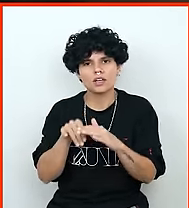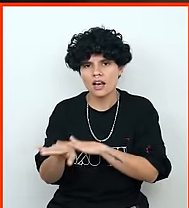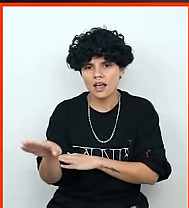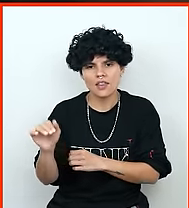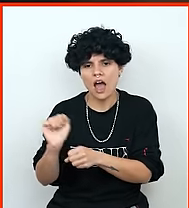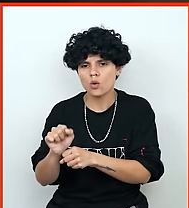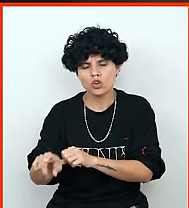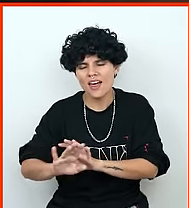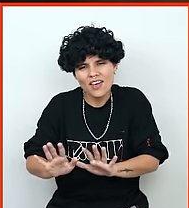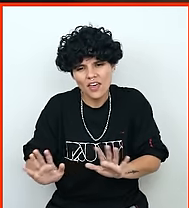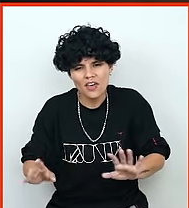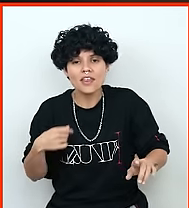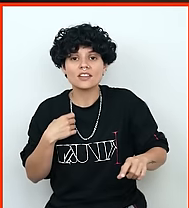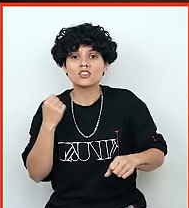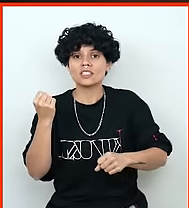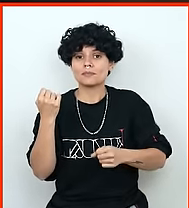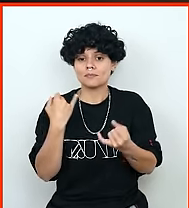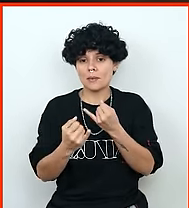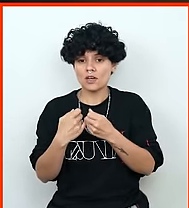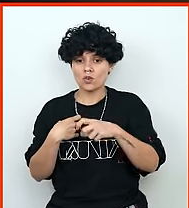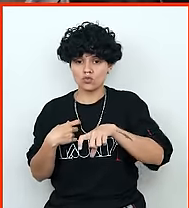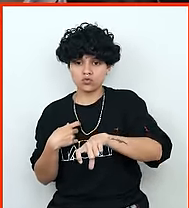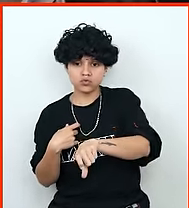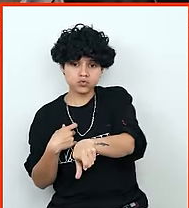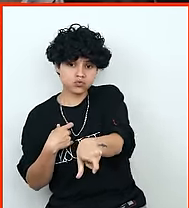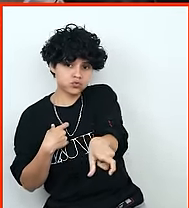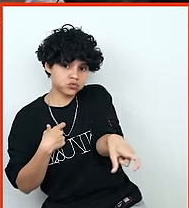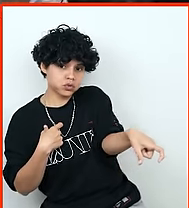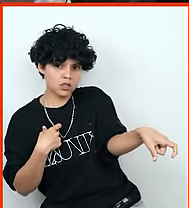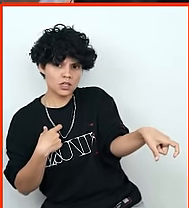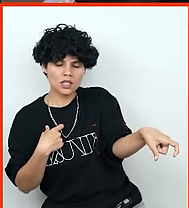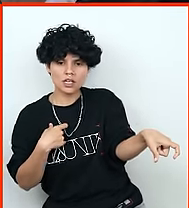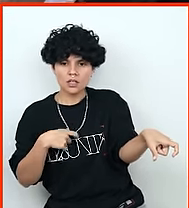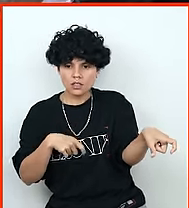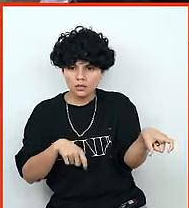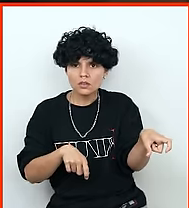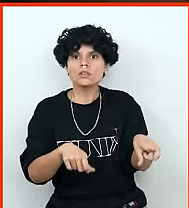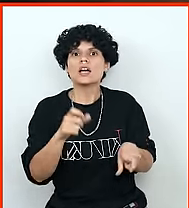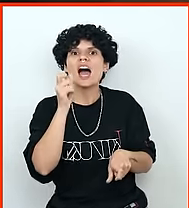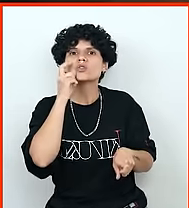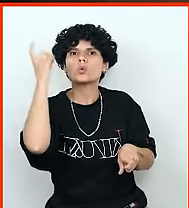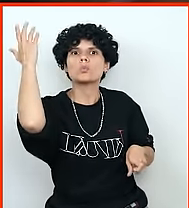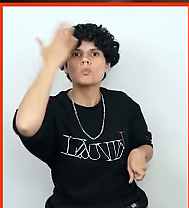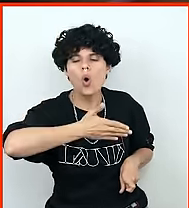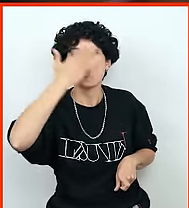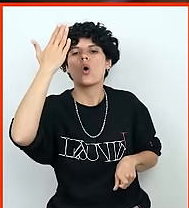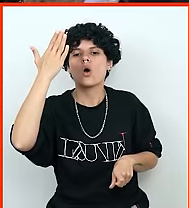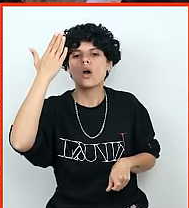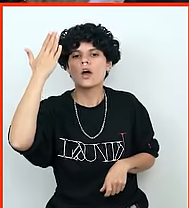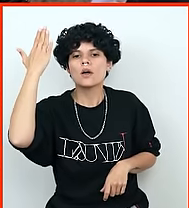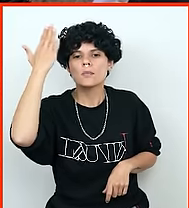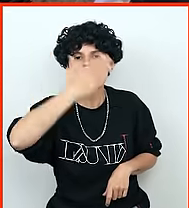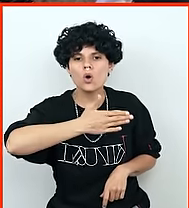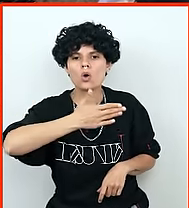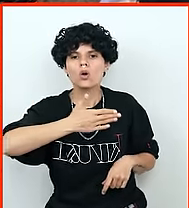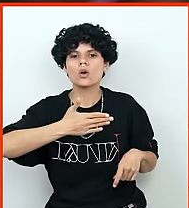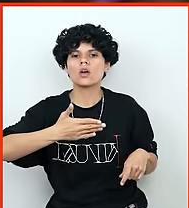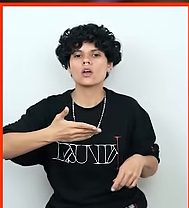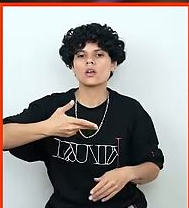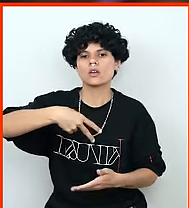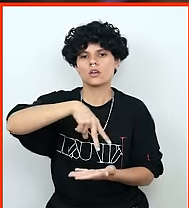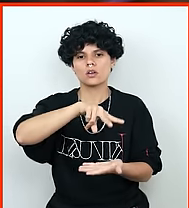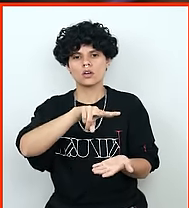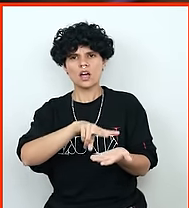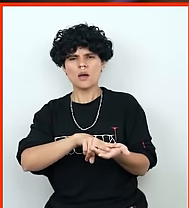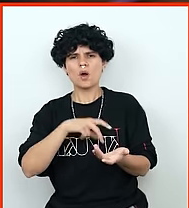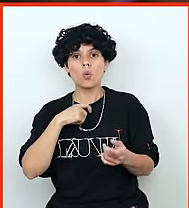allá, y no se metían ni autos para la vía. Entonces de repente como que mi amigo dobla y yo miro para el frente y se me pone todo azul. Y de repente cuando despierto en mi cama y me está cambiando